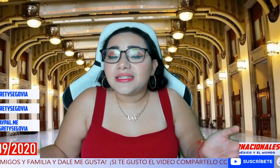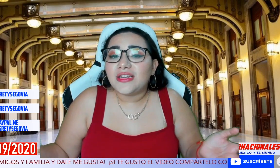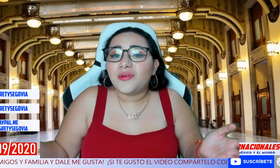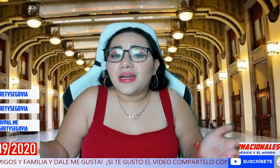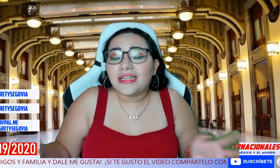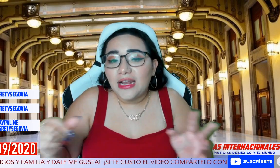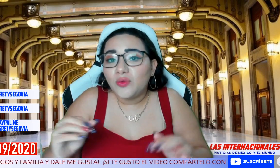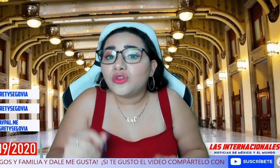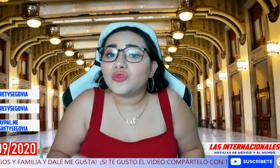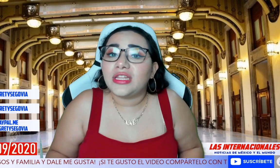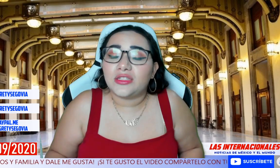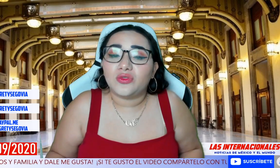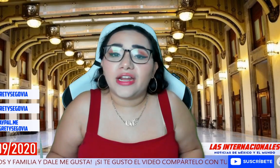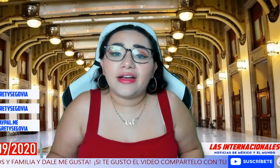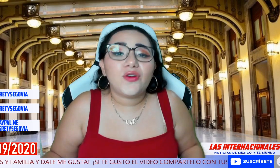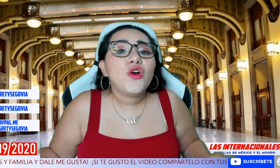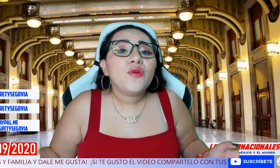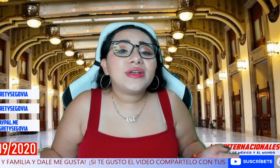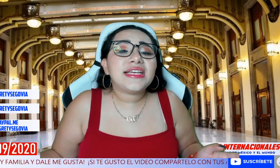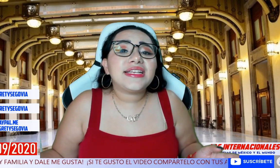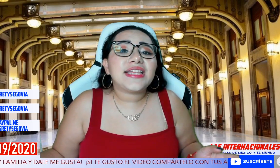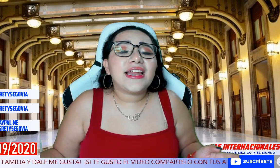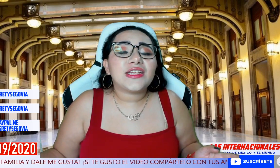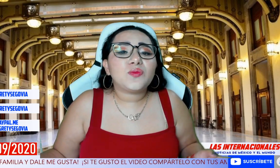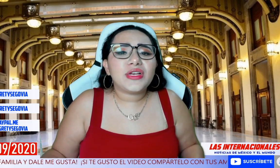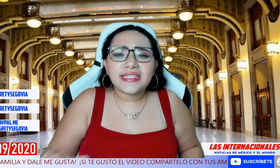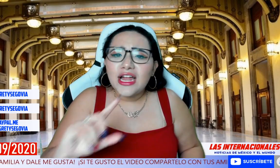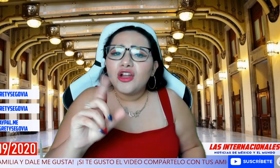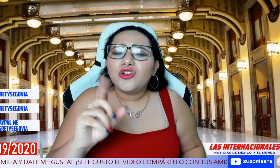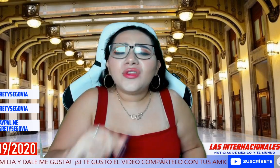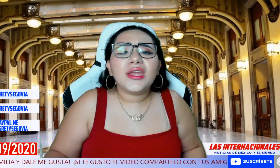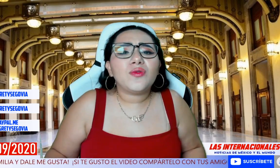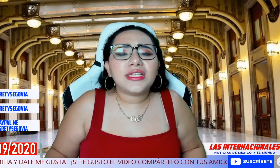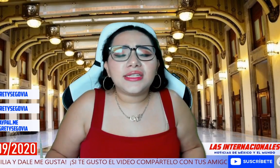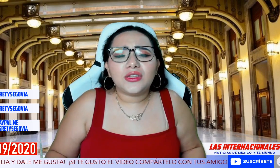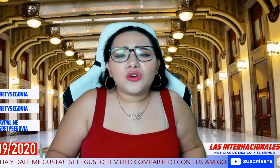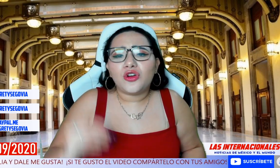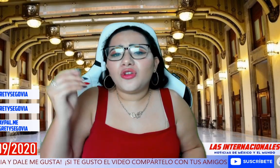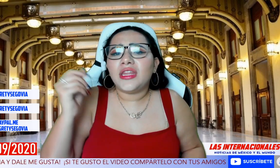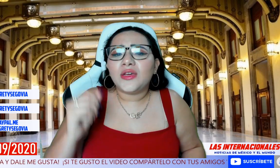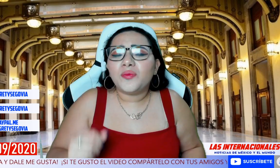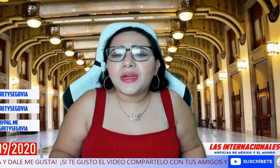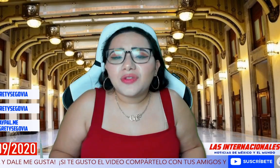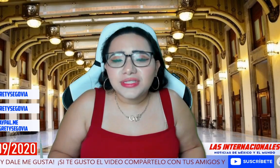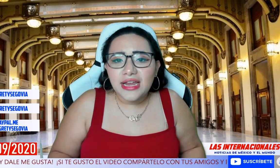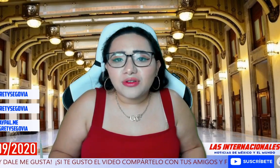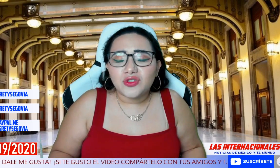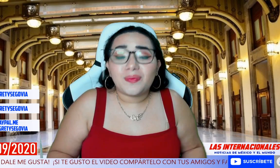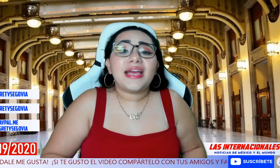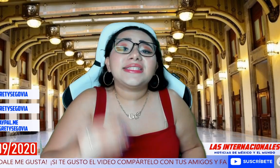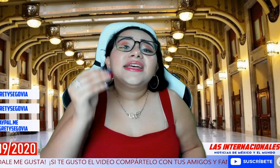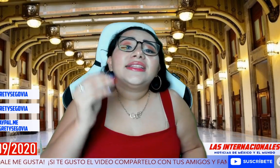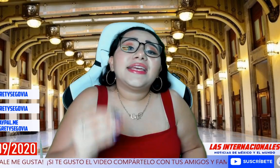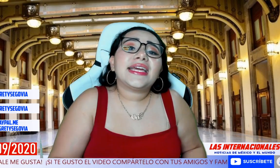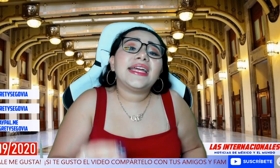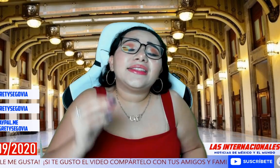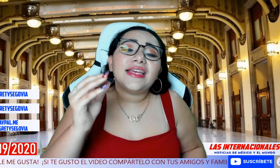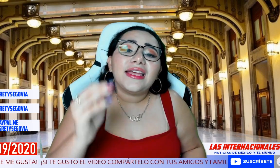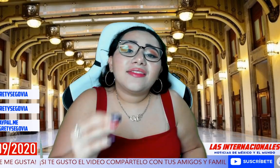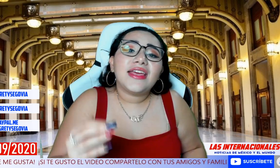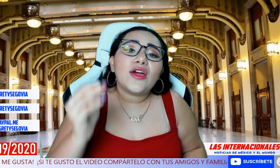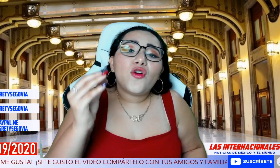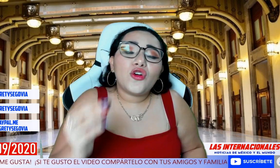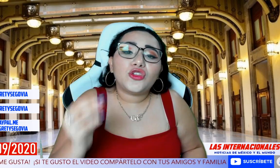para celebrar algunos dudan de su trabajo pues ahí está la respuesta no de ningún escritor no de ningún periodista de nuestro país de